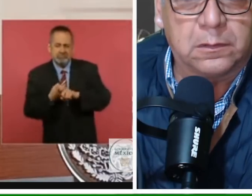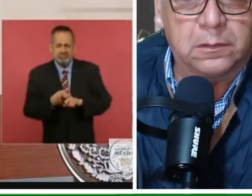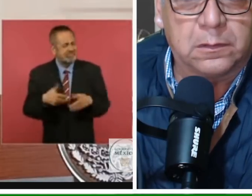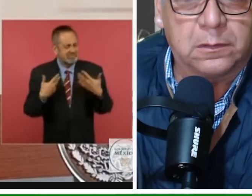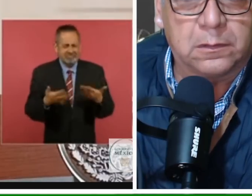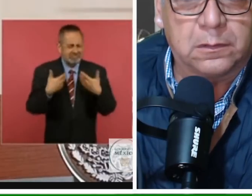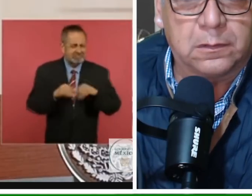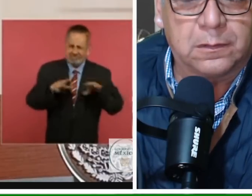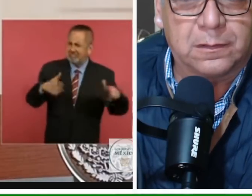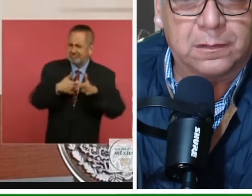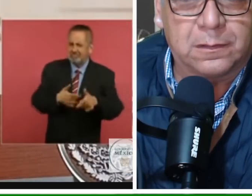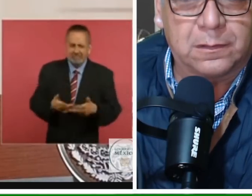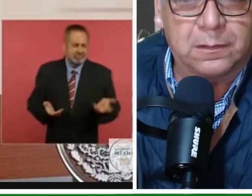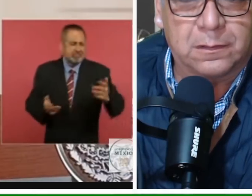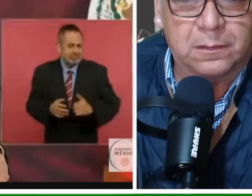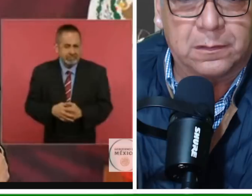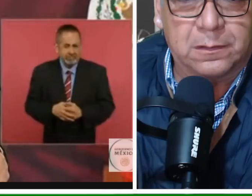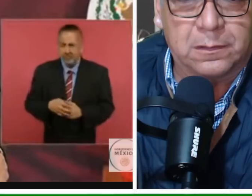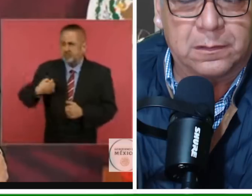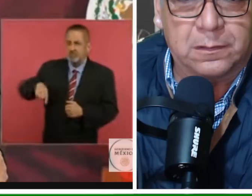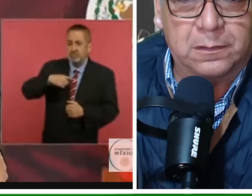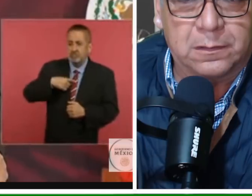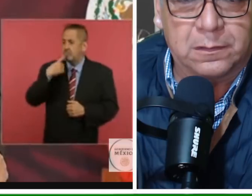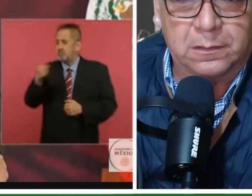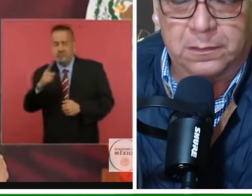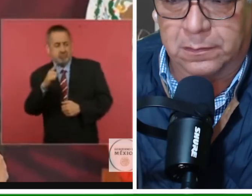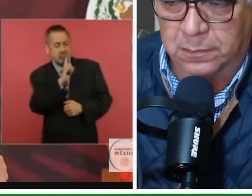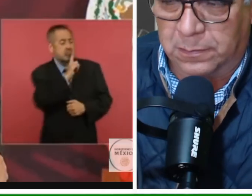No va a haber denuncia para nadie,